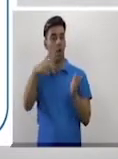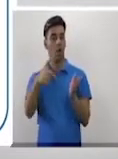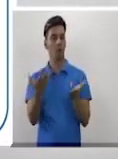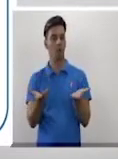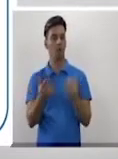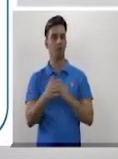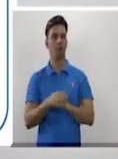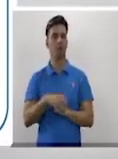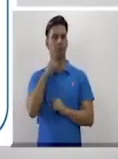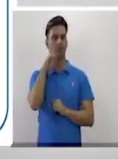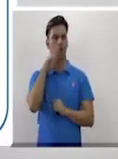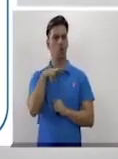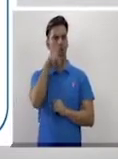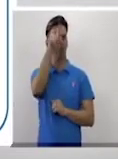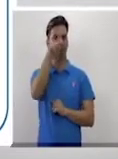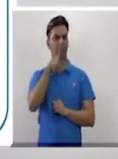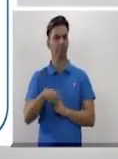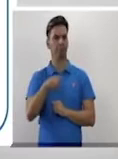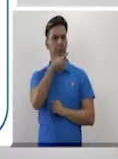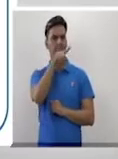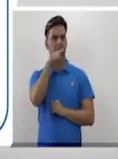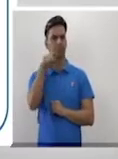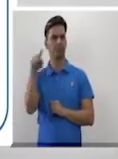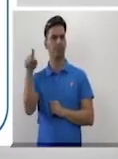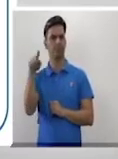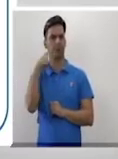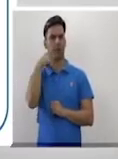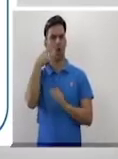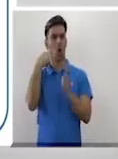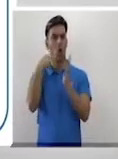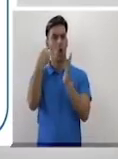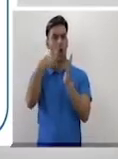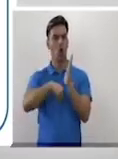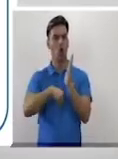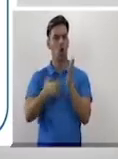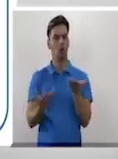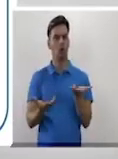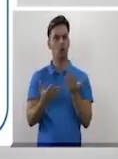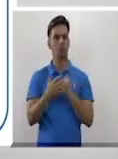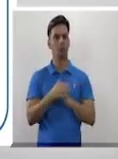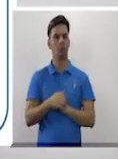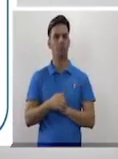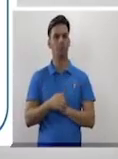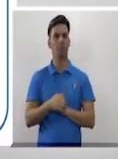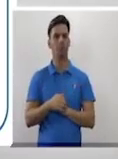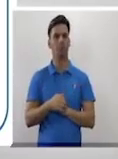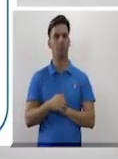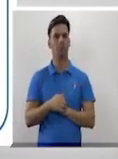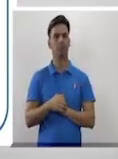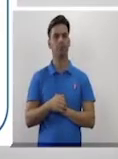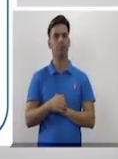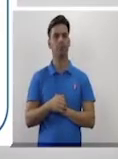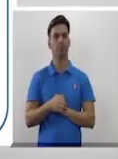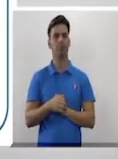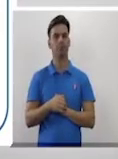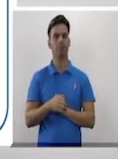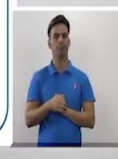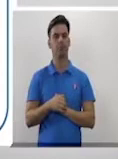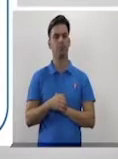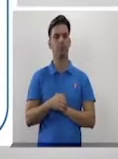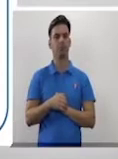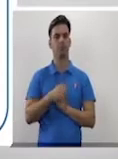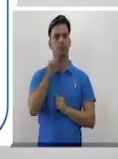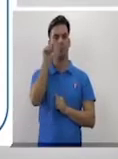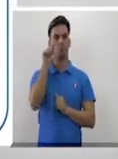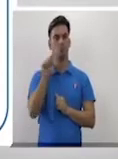la otra representación conoces el valor del vértice, o sea, las coordenadas del vértice. 2